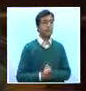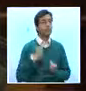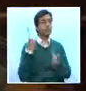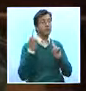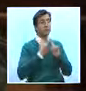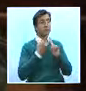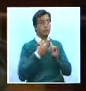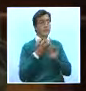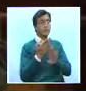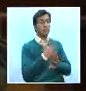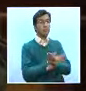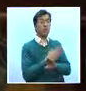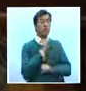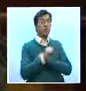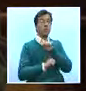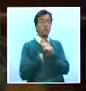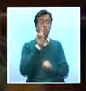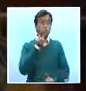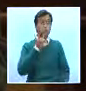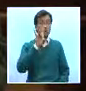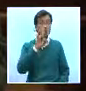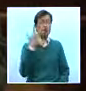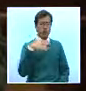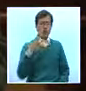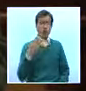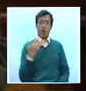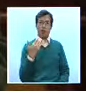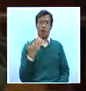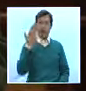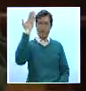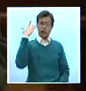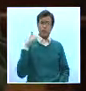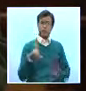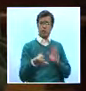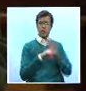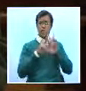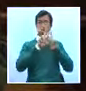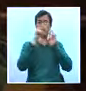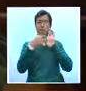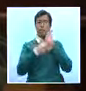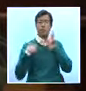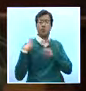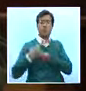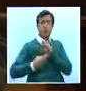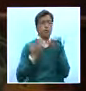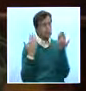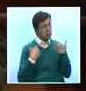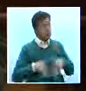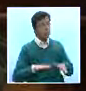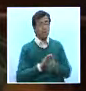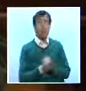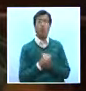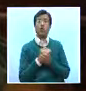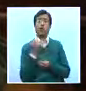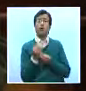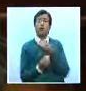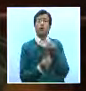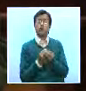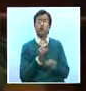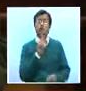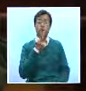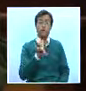incluso desde antes del 2008, ya existía el impuesto a las herencias, legados y donaciones. Lo que se hizo en el año 2008 es bajar